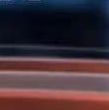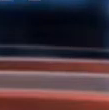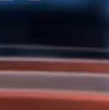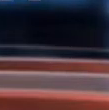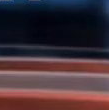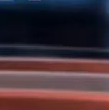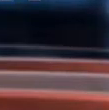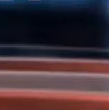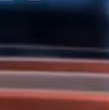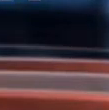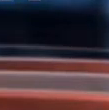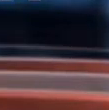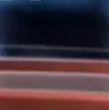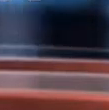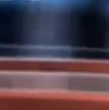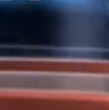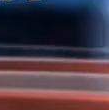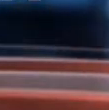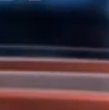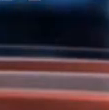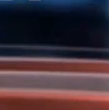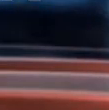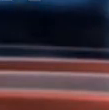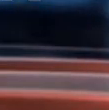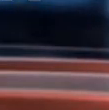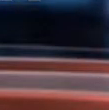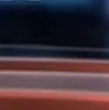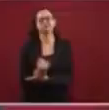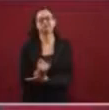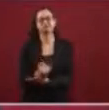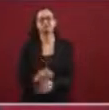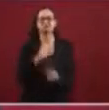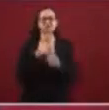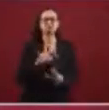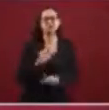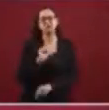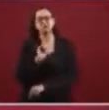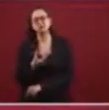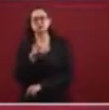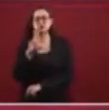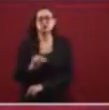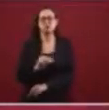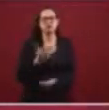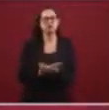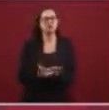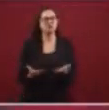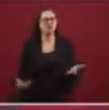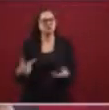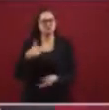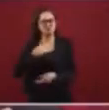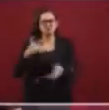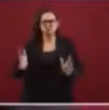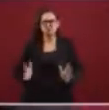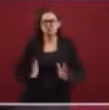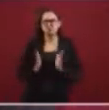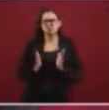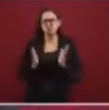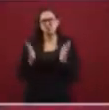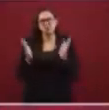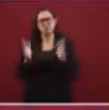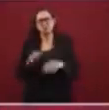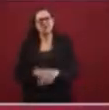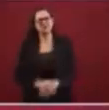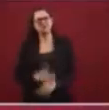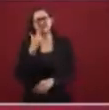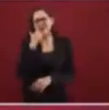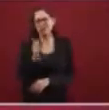Hidalgo Noticias MX presenta. Ahora me llama la atención, hablando de otro